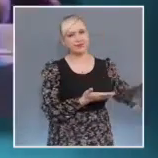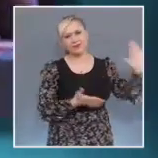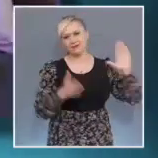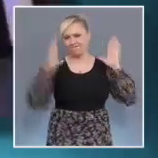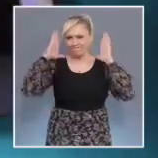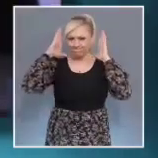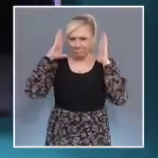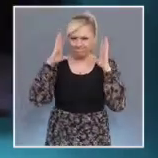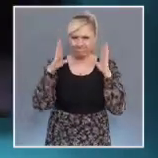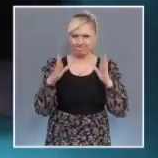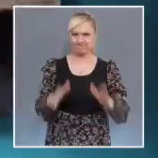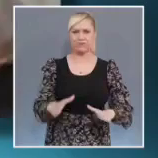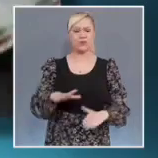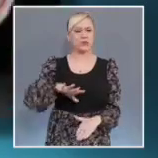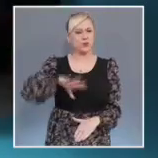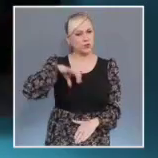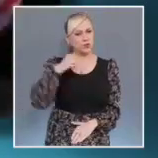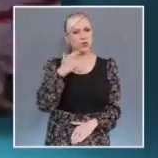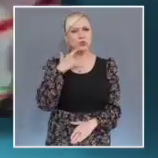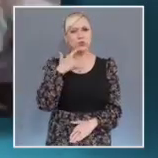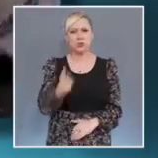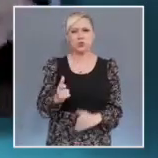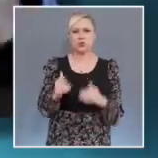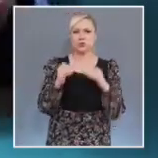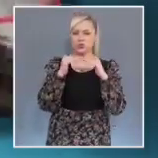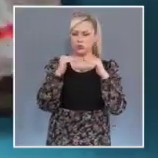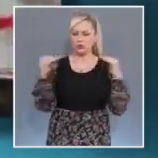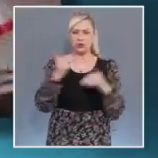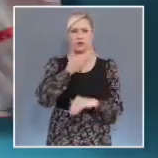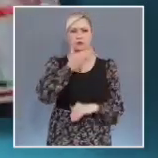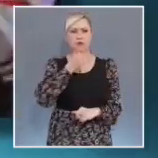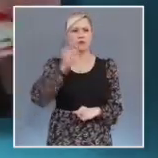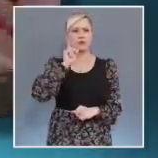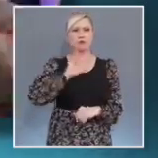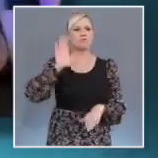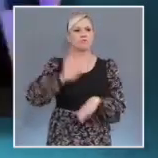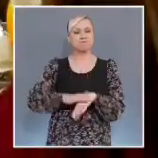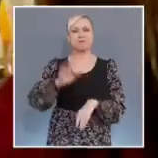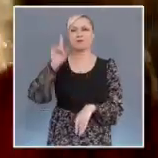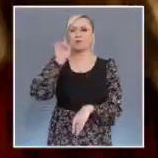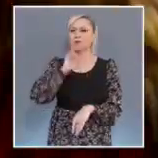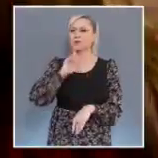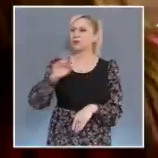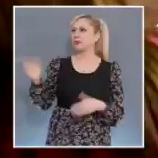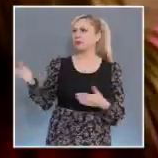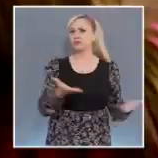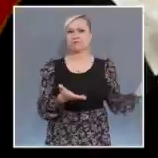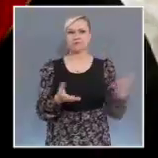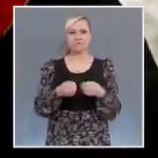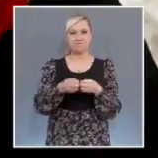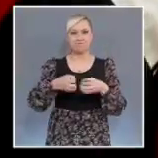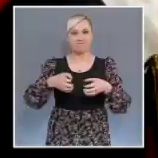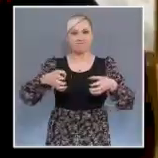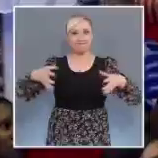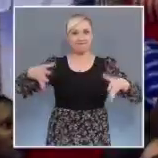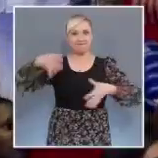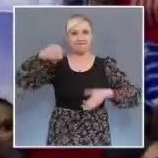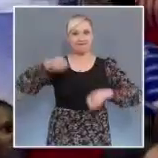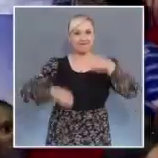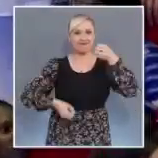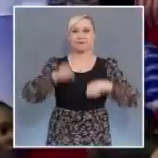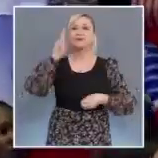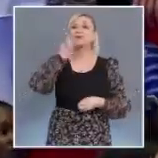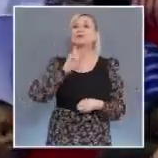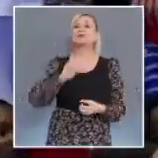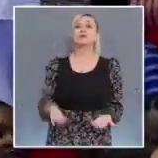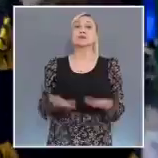por la igualdad de género, por la mayor participación de las mujeres en las judicaturas y por garantizar el acceso de las mujeres a la